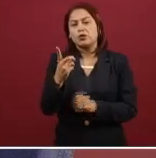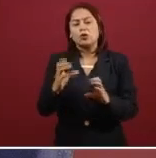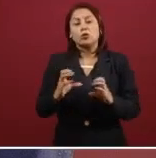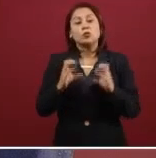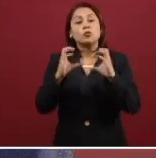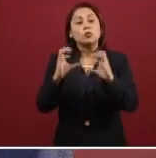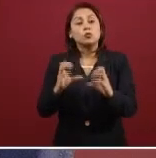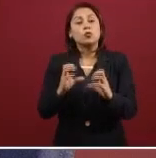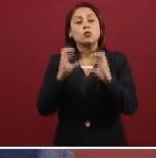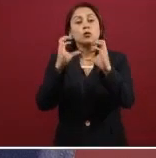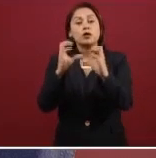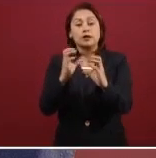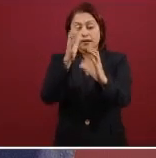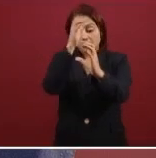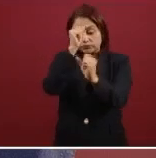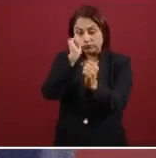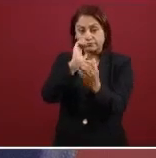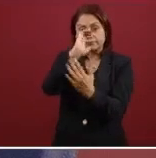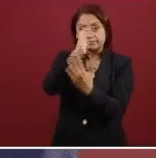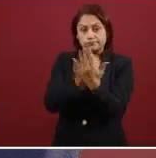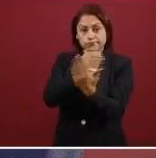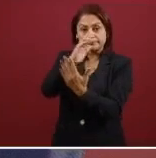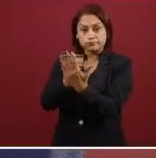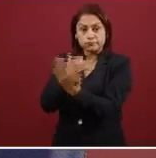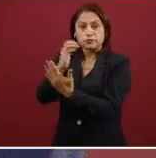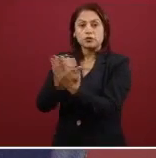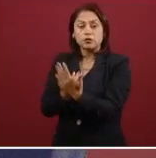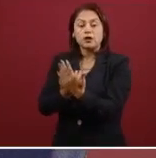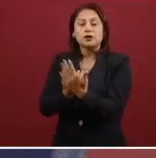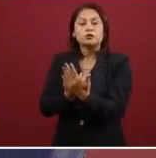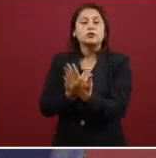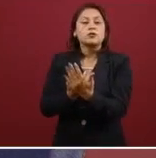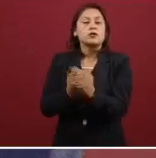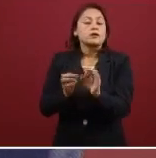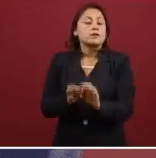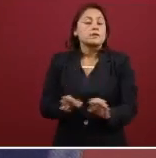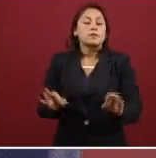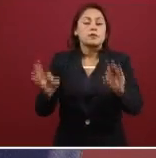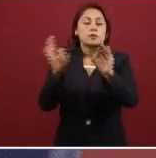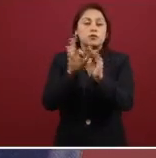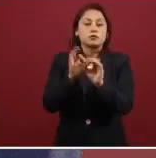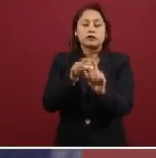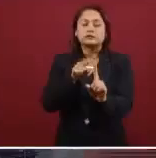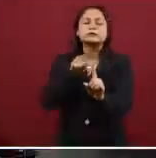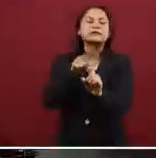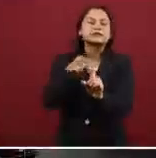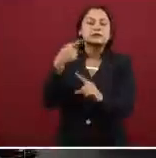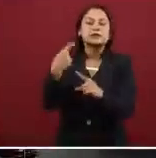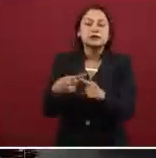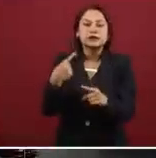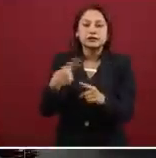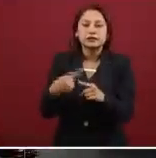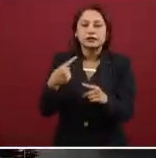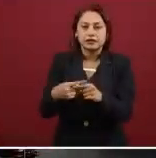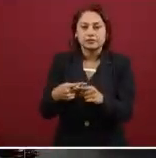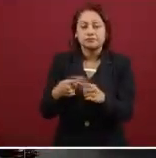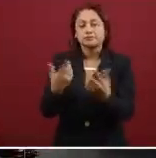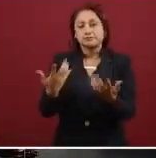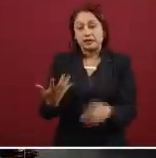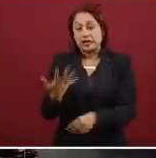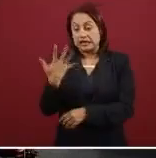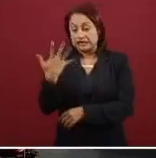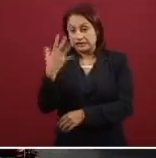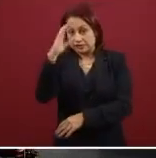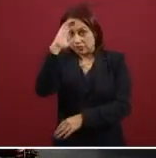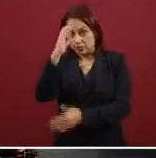ver con las entregas de contrato. Yo prefiero que se cuide a quién se van a dar los contratos. 5 de estos 7 contratos fueron